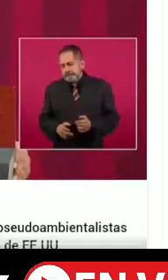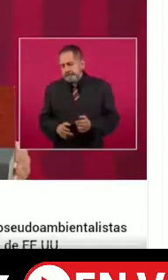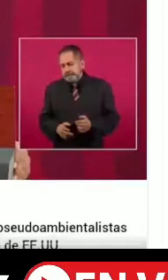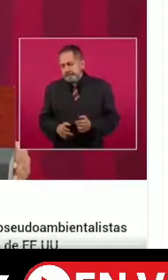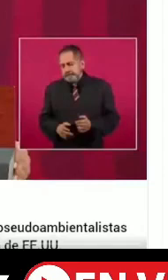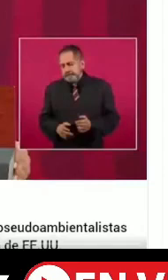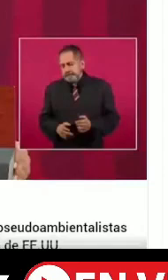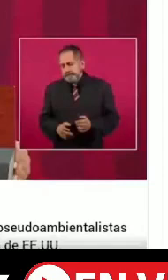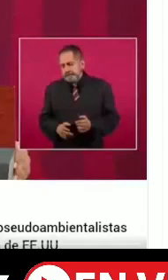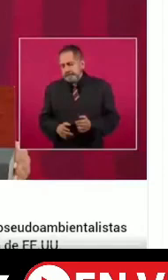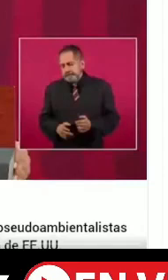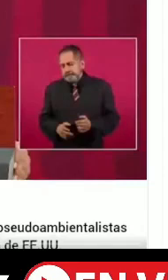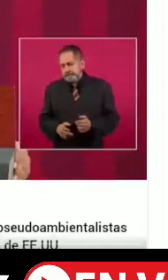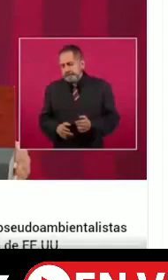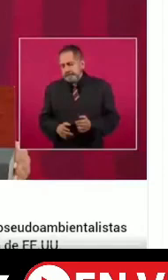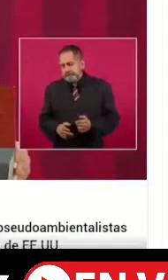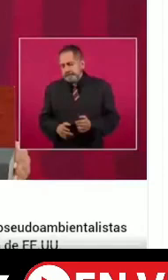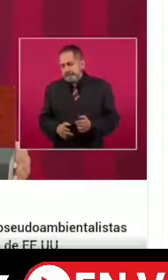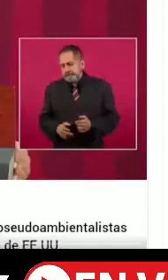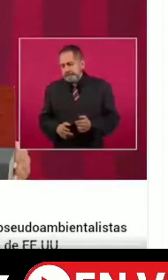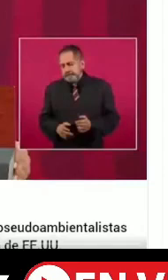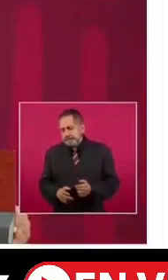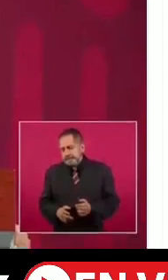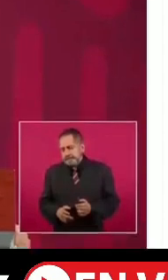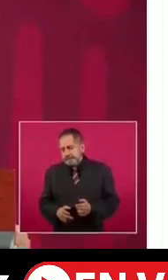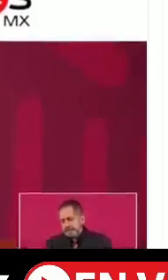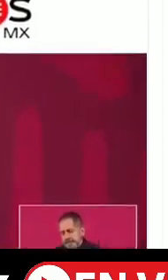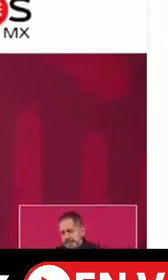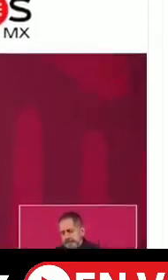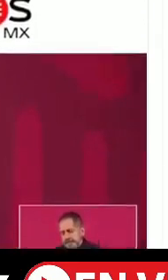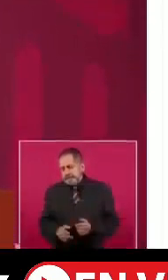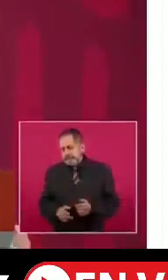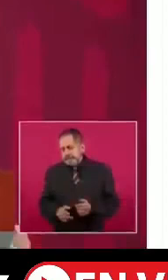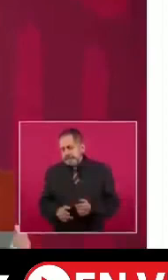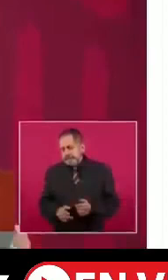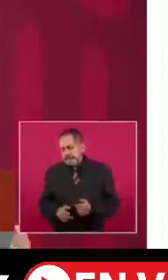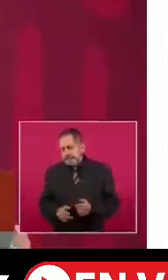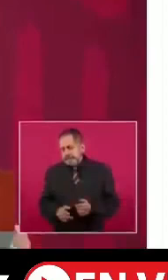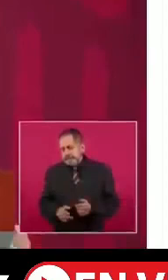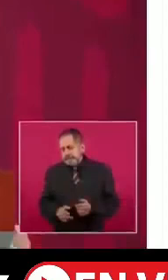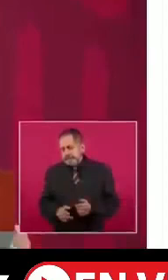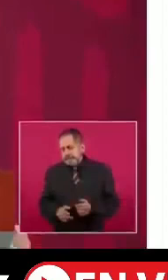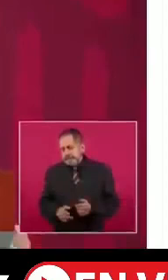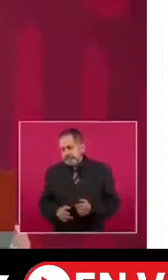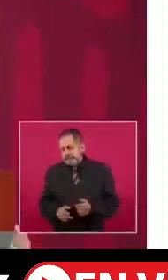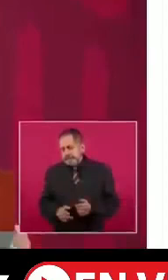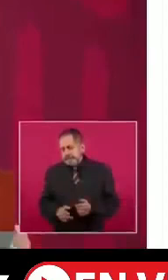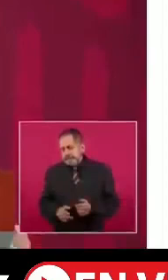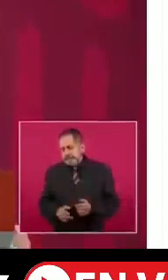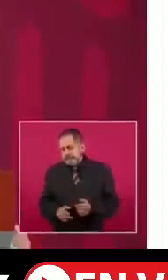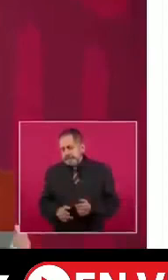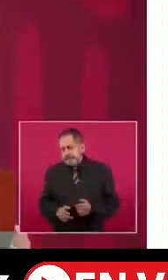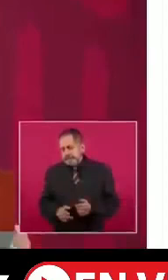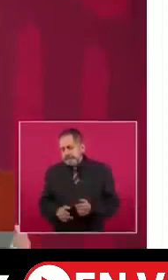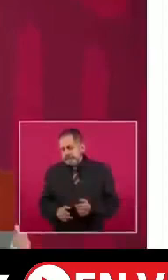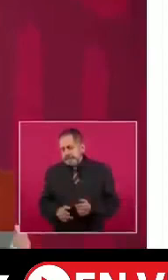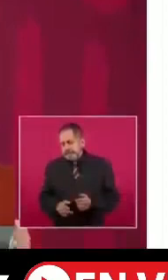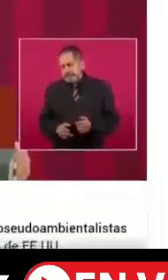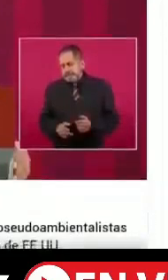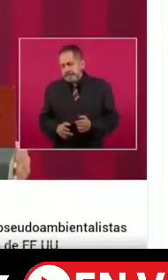sus organizaciones civiles, había estado recibiendo dinero. Necesitamos saber información de estos